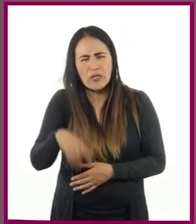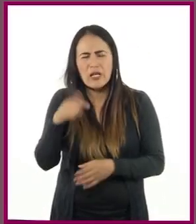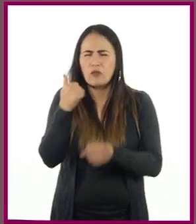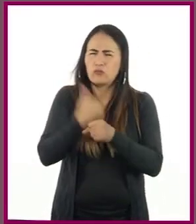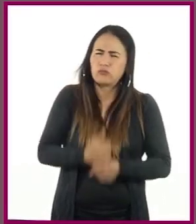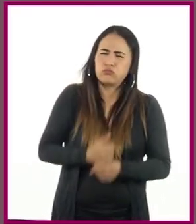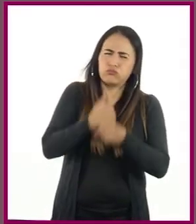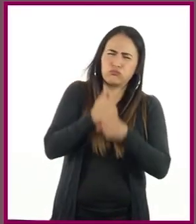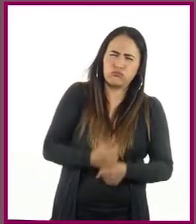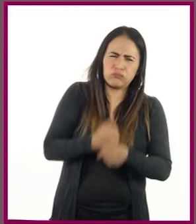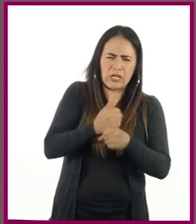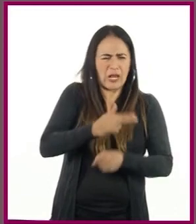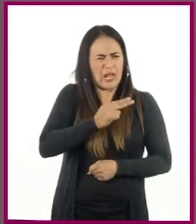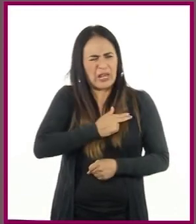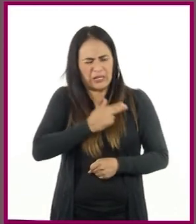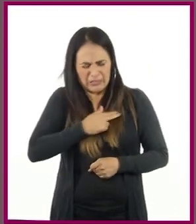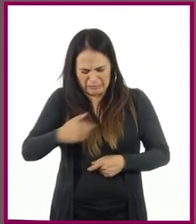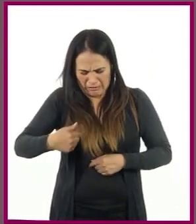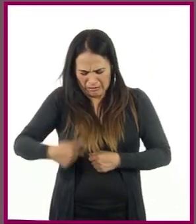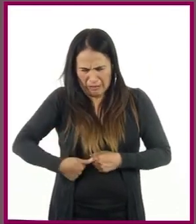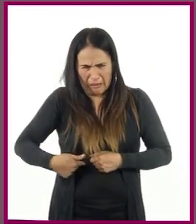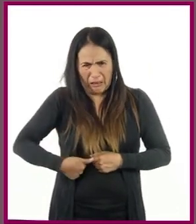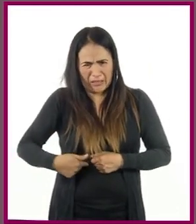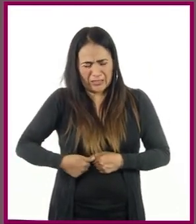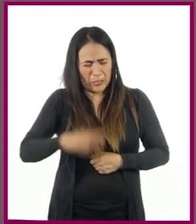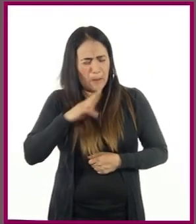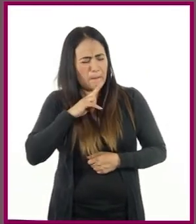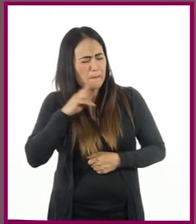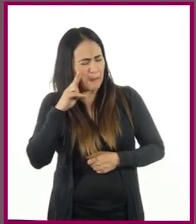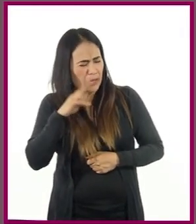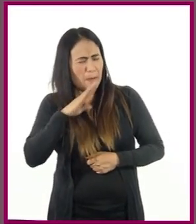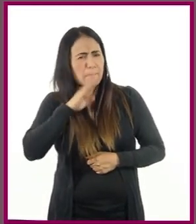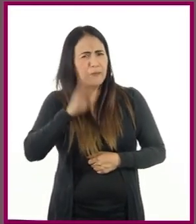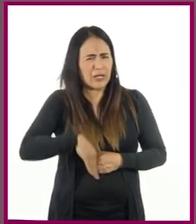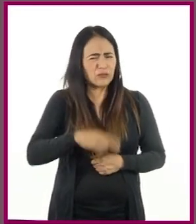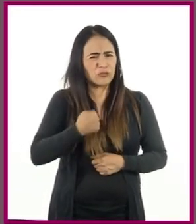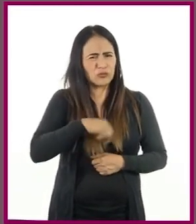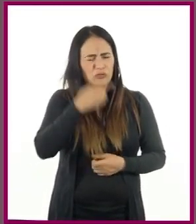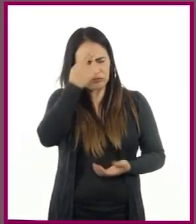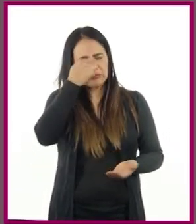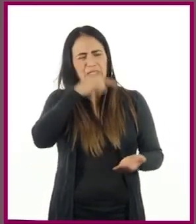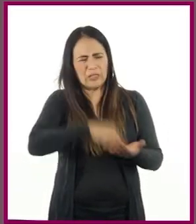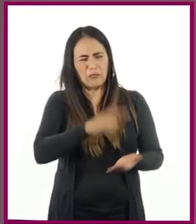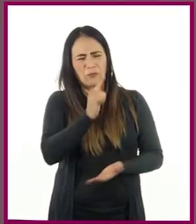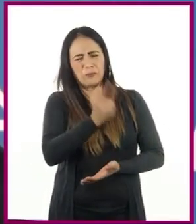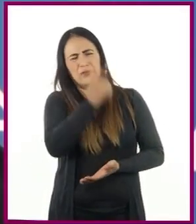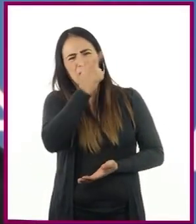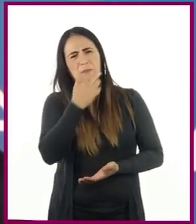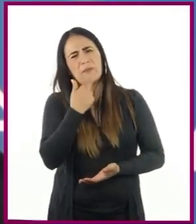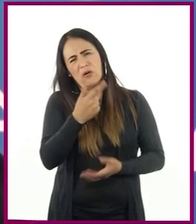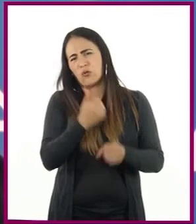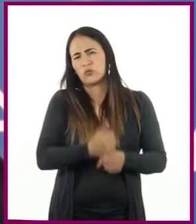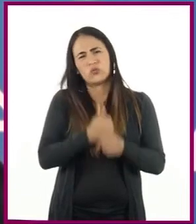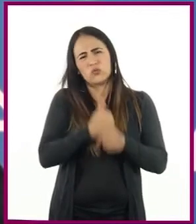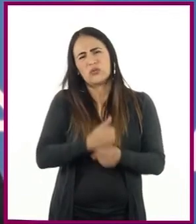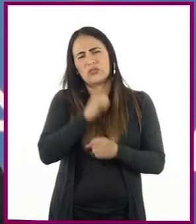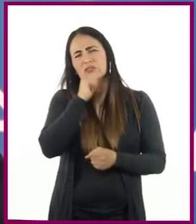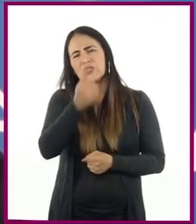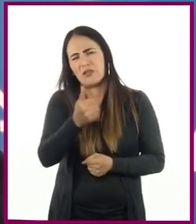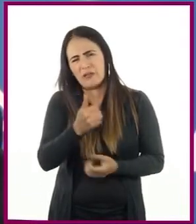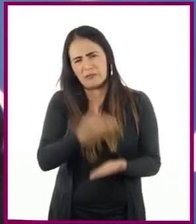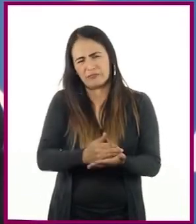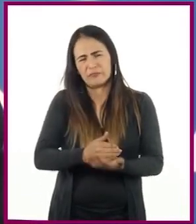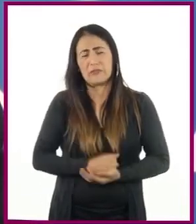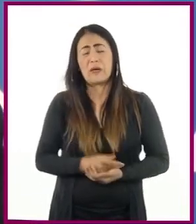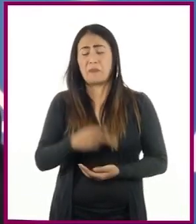en la barriga con muy mala pinta. Tendríamos que haberlo rematado. Habría sido lo más humano. Pero no lo hicimos.